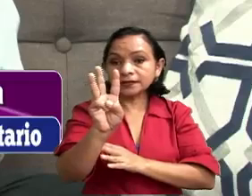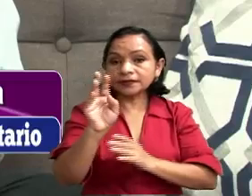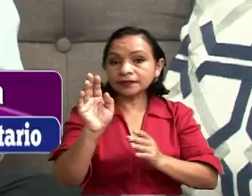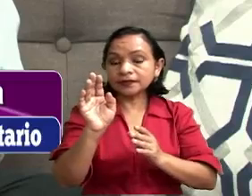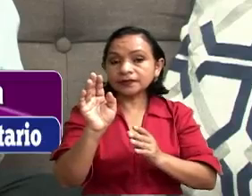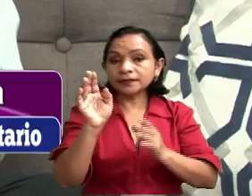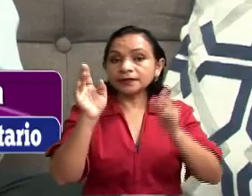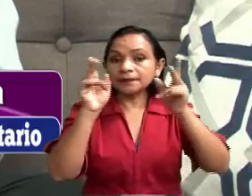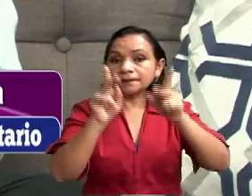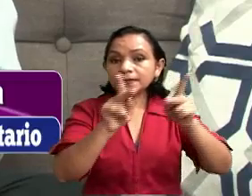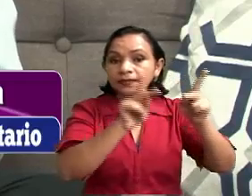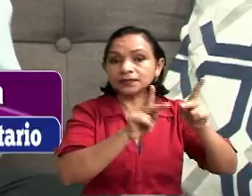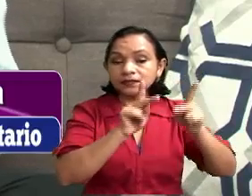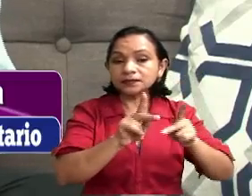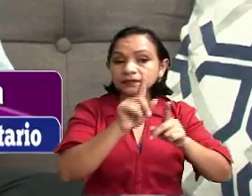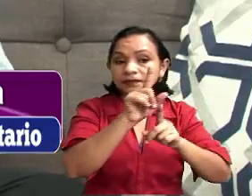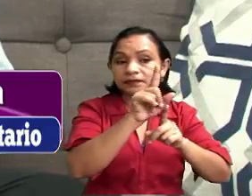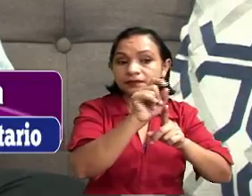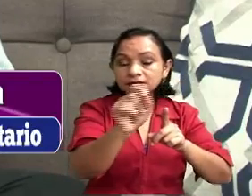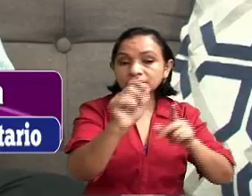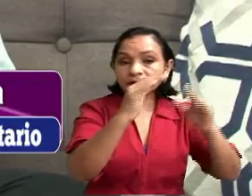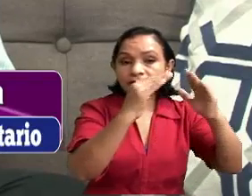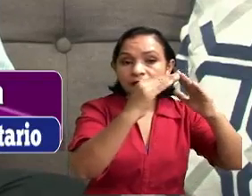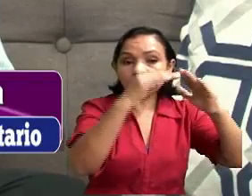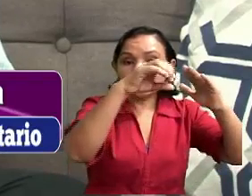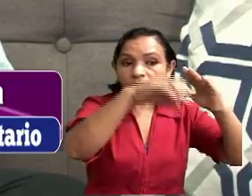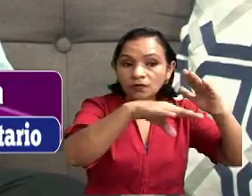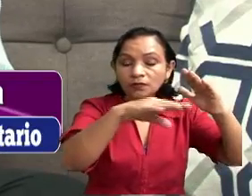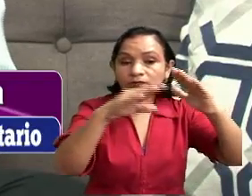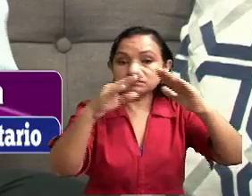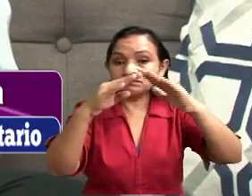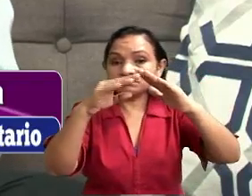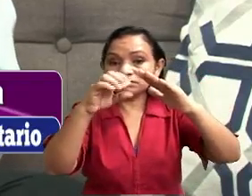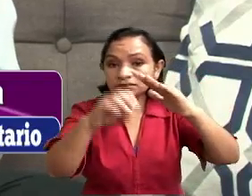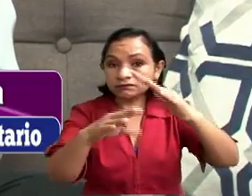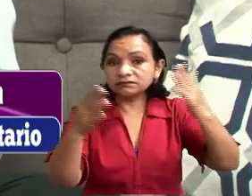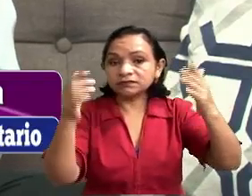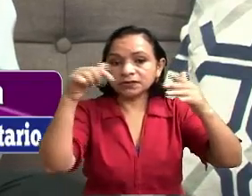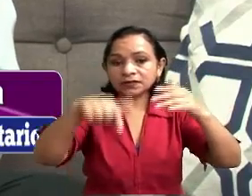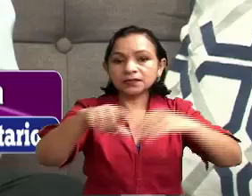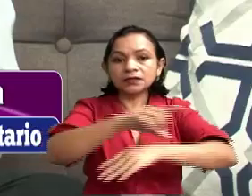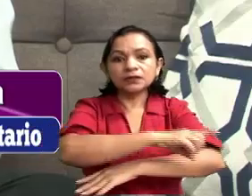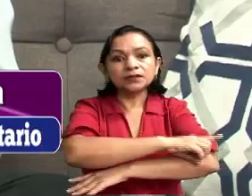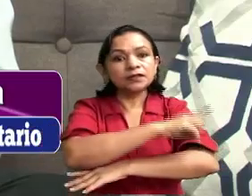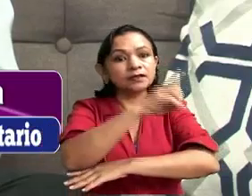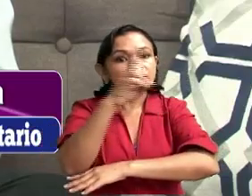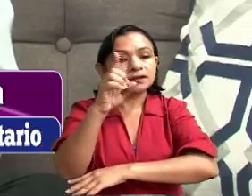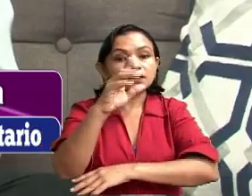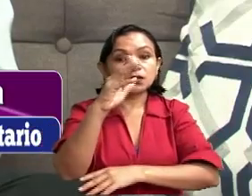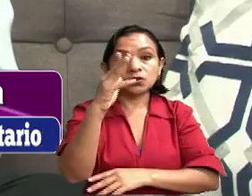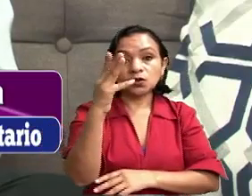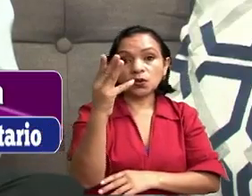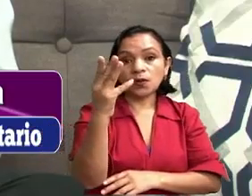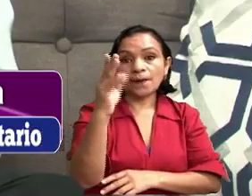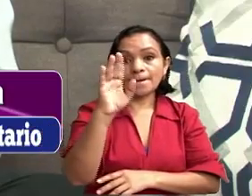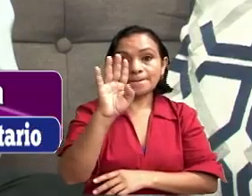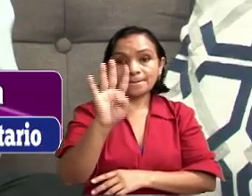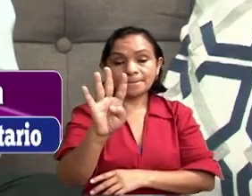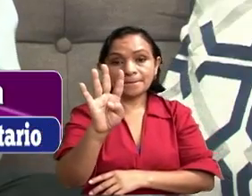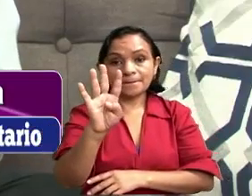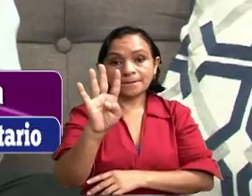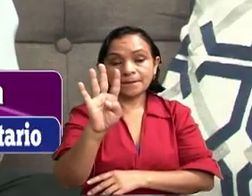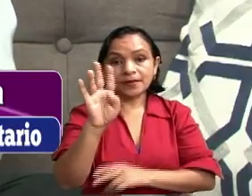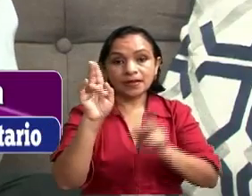habitantes de cada 100 tenían energía en sus casas. Hoy tienen 94